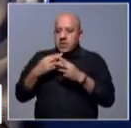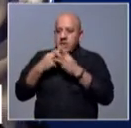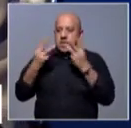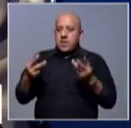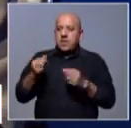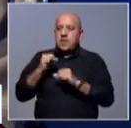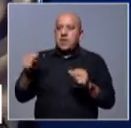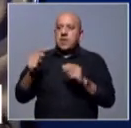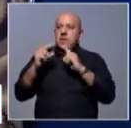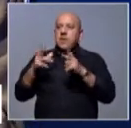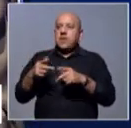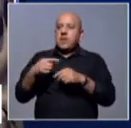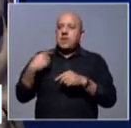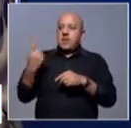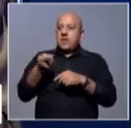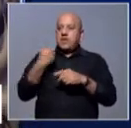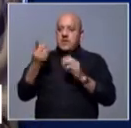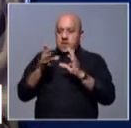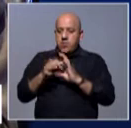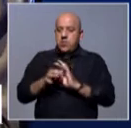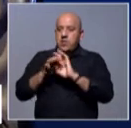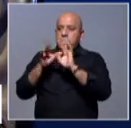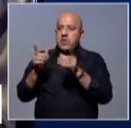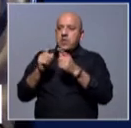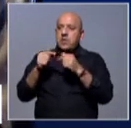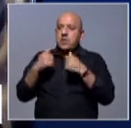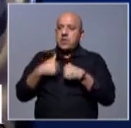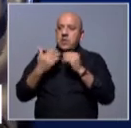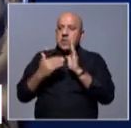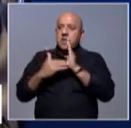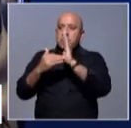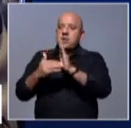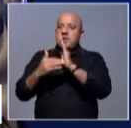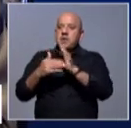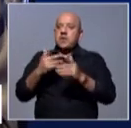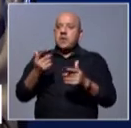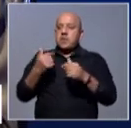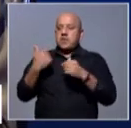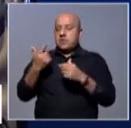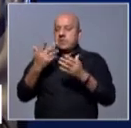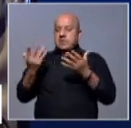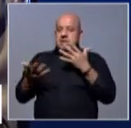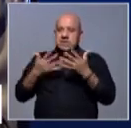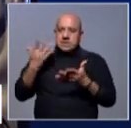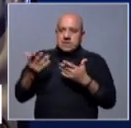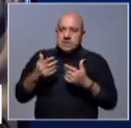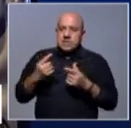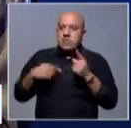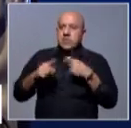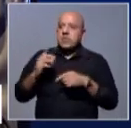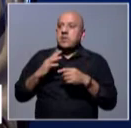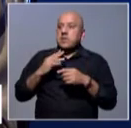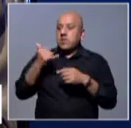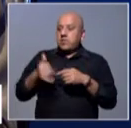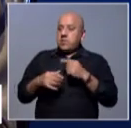puede decir que la socialdemocracia que representa el partido independiente salió muy golpeada pero también en la lectura que